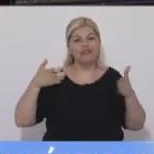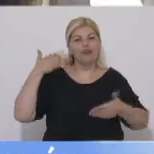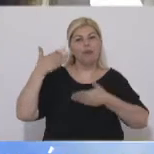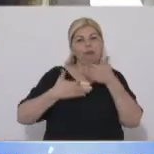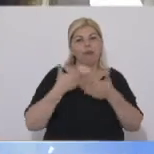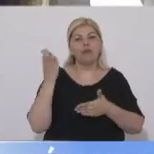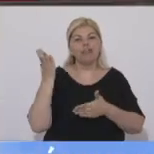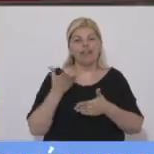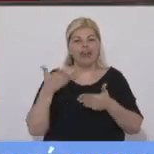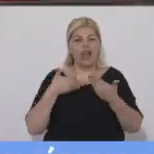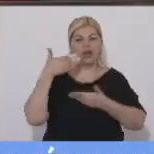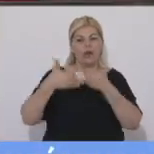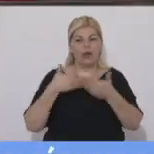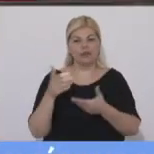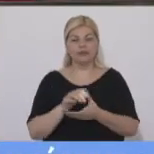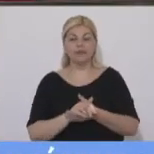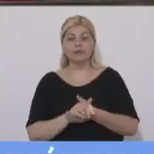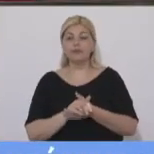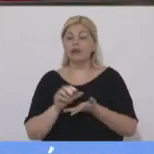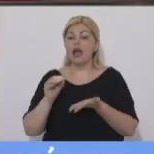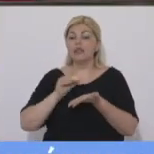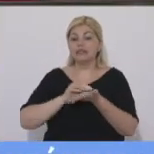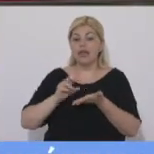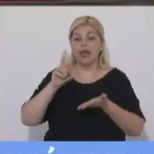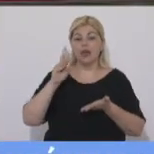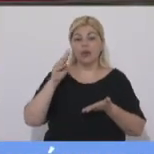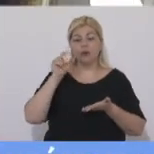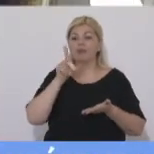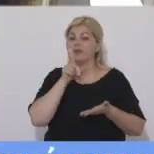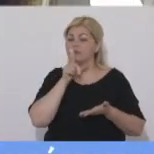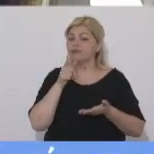Sí, senador Romero, tiene la palabra. Gracias.